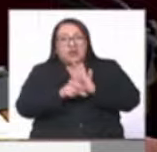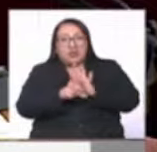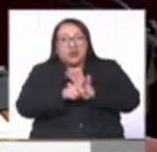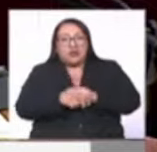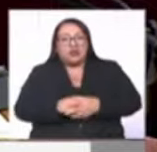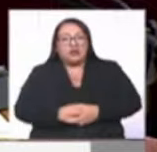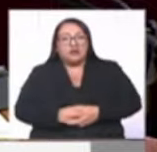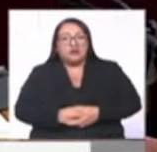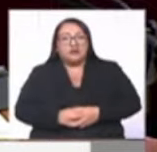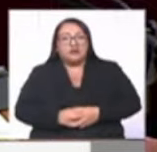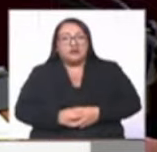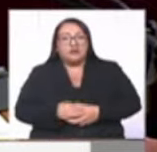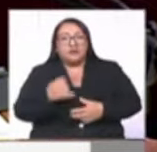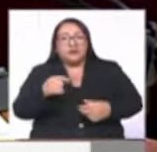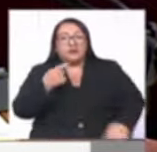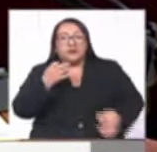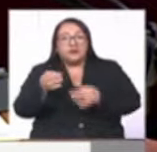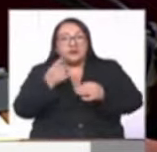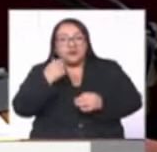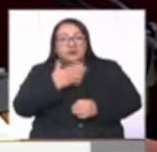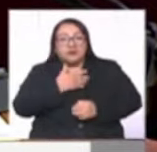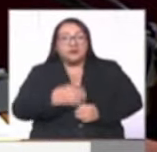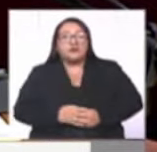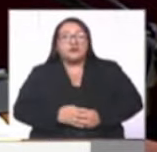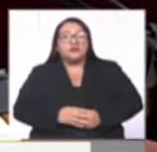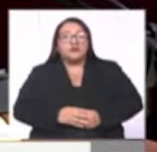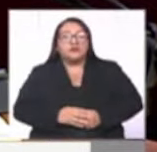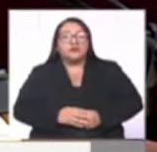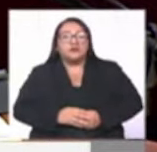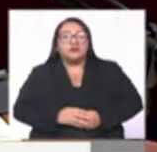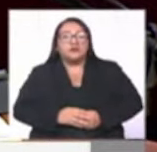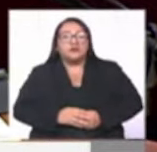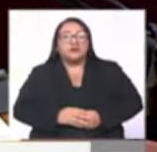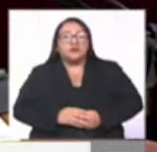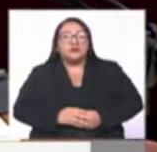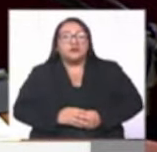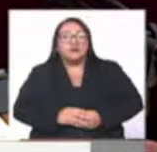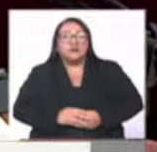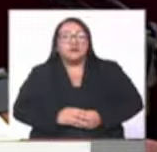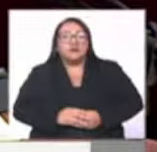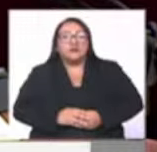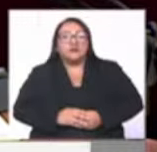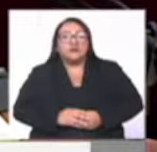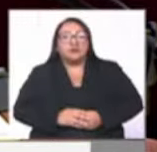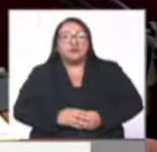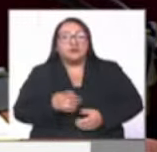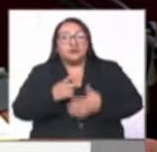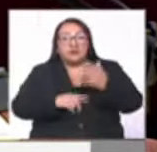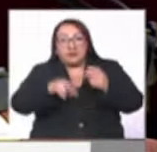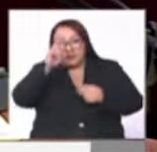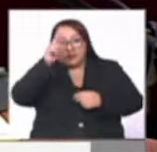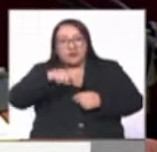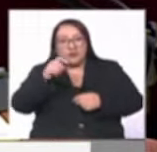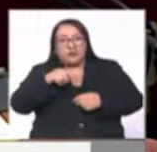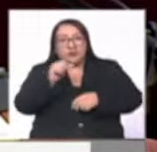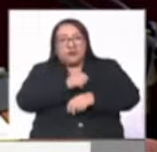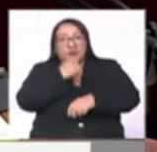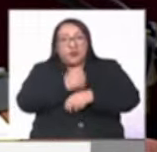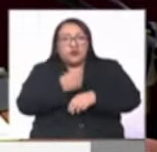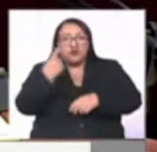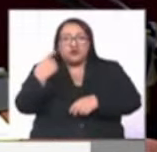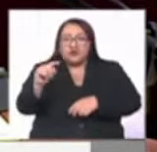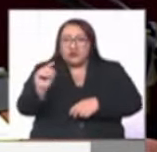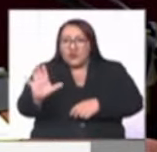finalmente terminamos señalando señor presidente distinguidos congresistas el país requiere instituciones autónomas